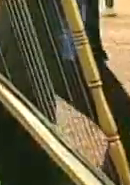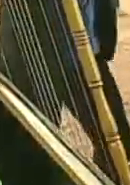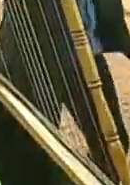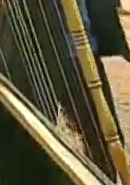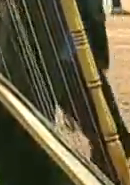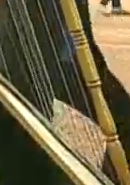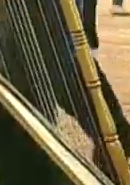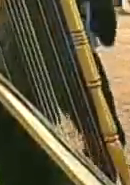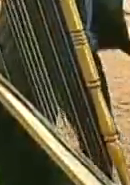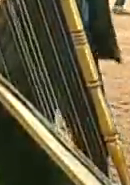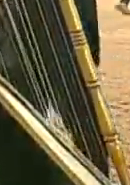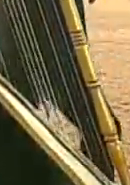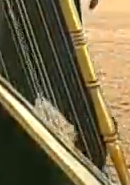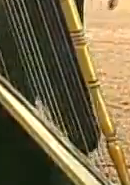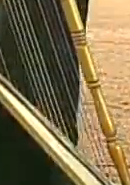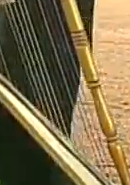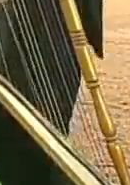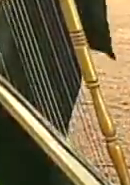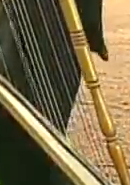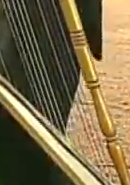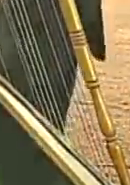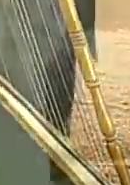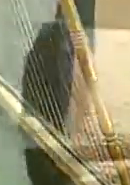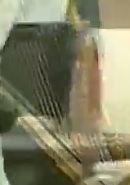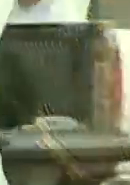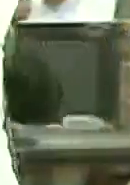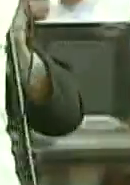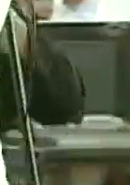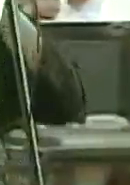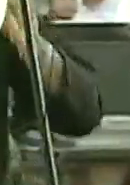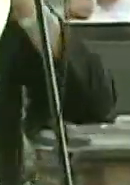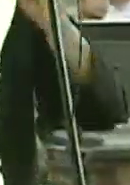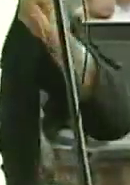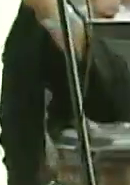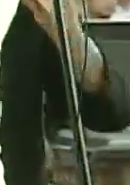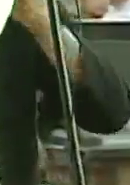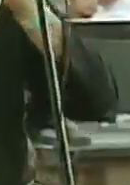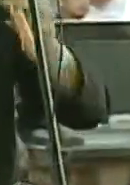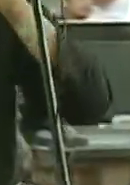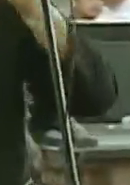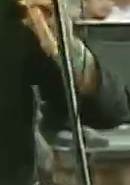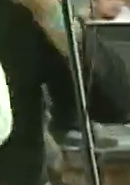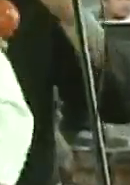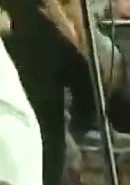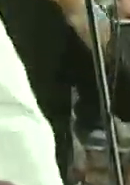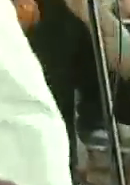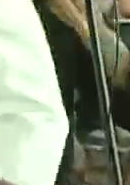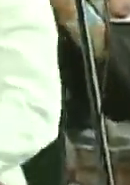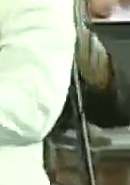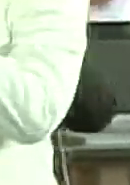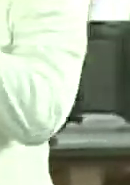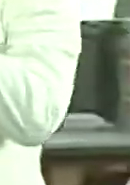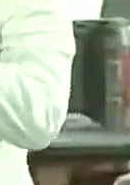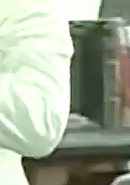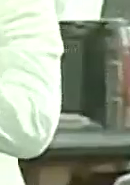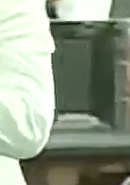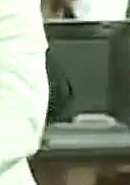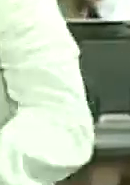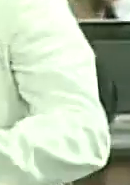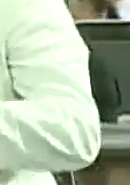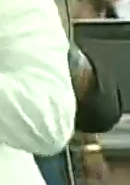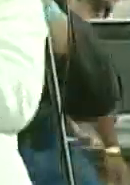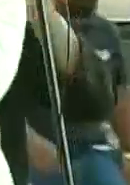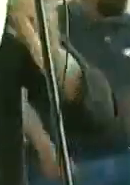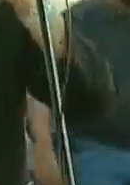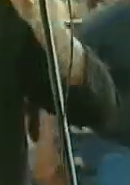himno. Y un poco más adelante, Canario y Marcelo Quinto, Reinaldo Armas y Montoya, Pico de Oro y